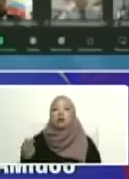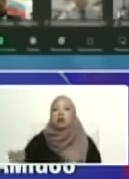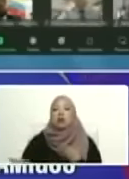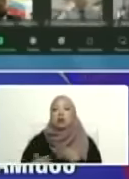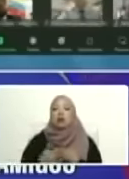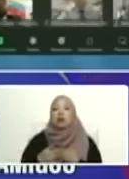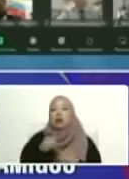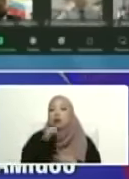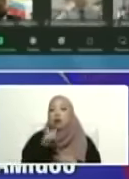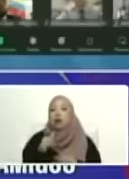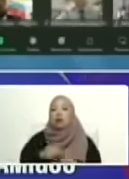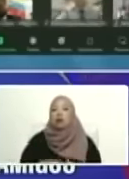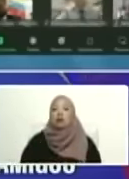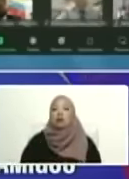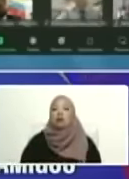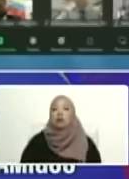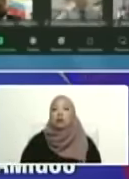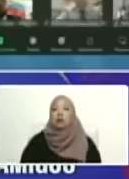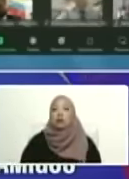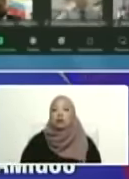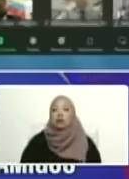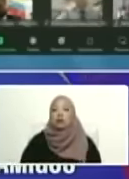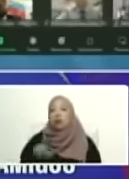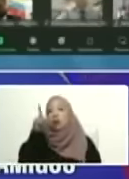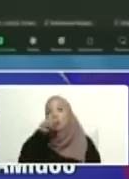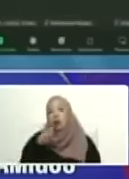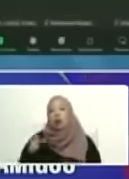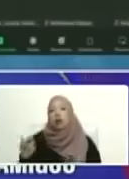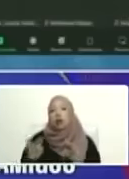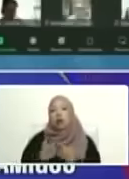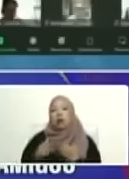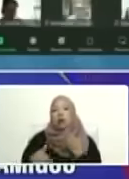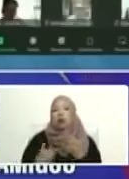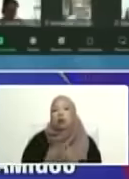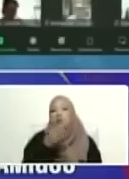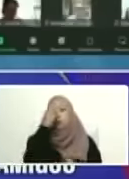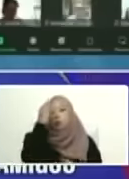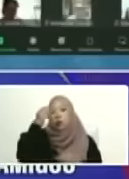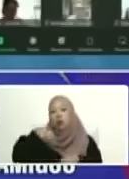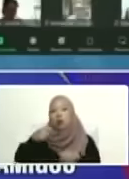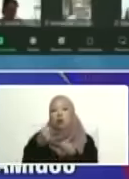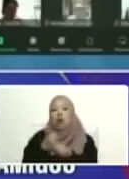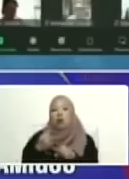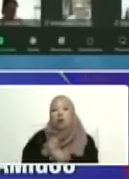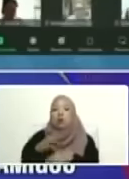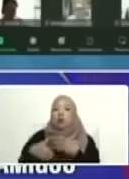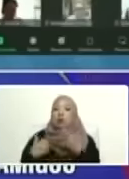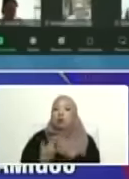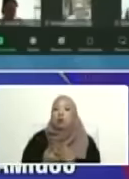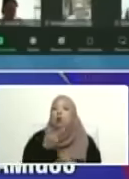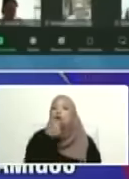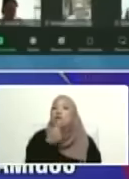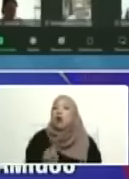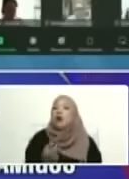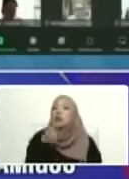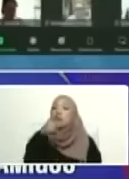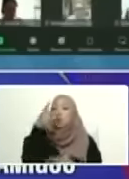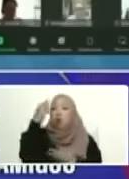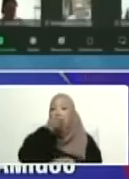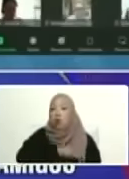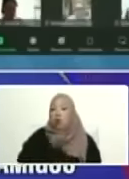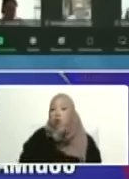amenazan a Venezuela de que si en un año no llegamos a acuerdo, a través de la facilitación de este